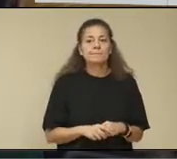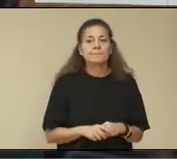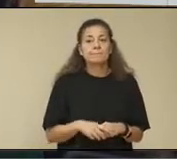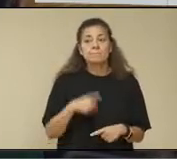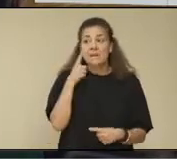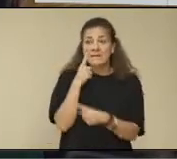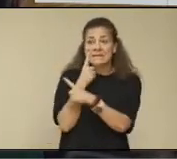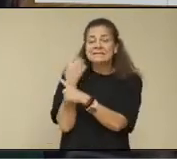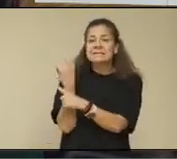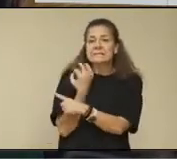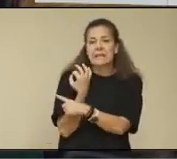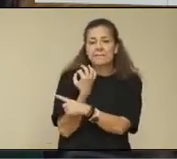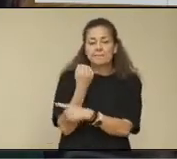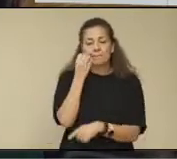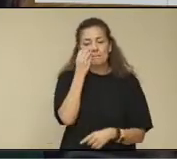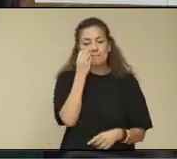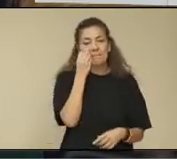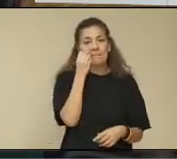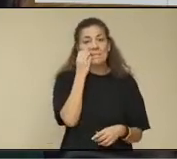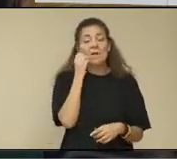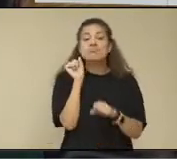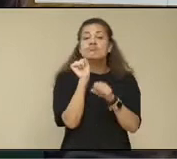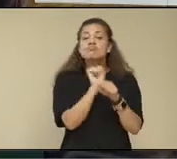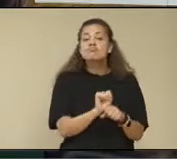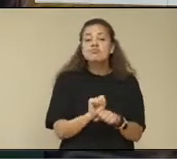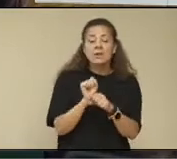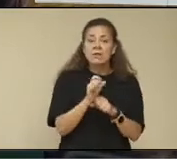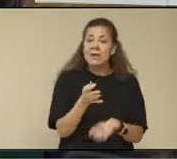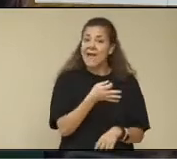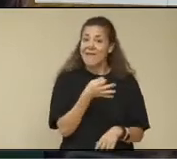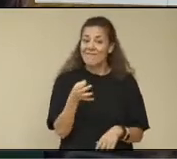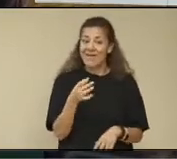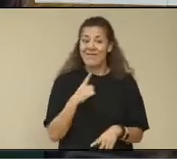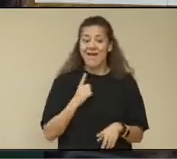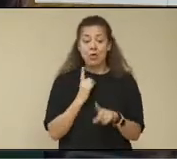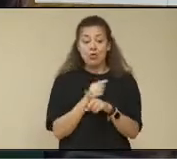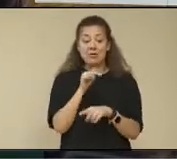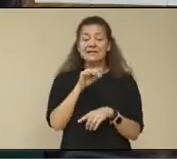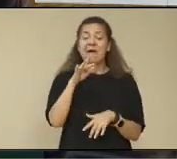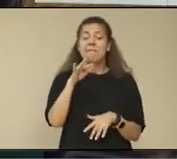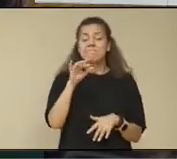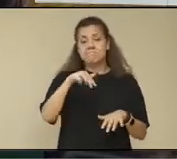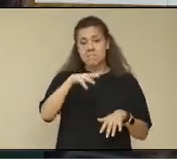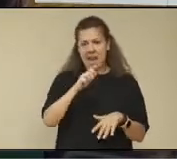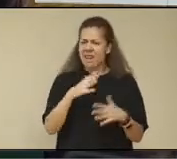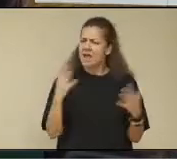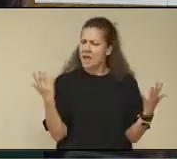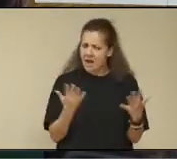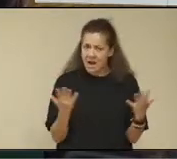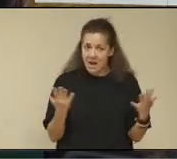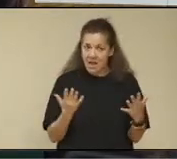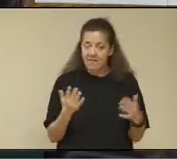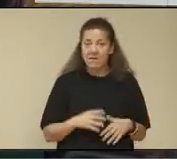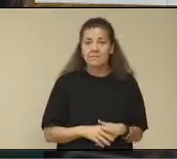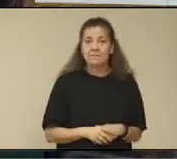ve es que la protección, la eficacia frente a la malaria clínica o la malaria grave,